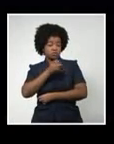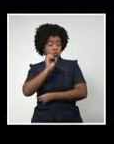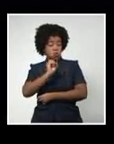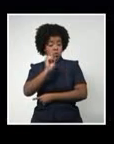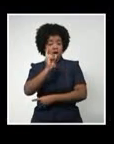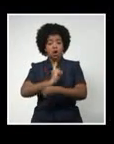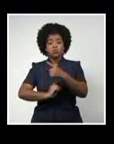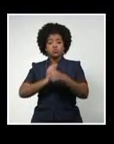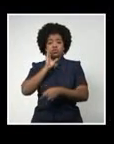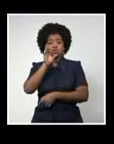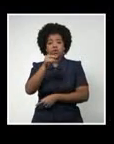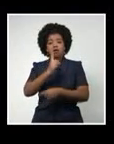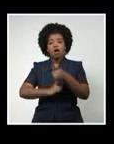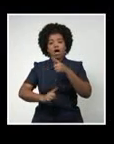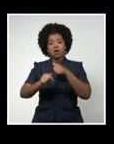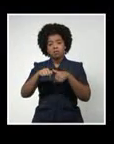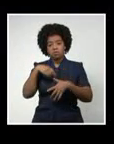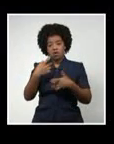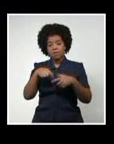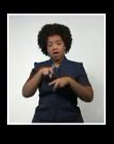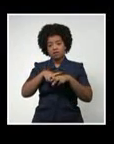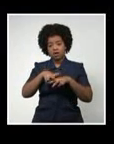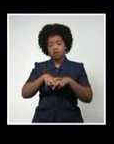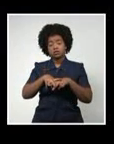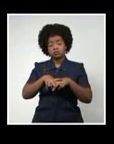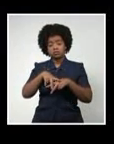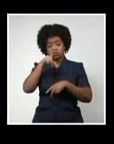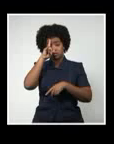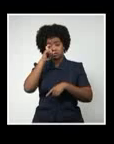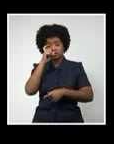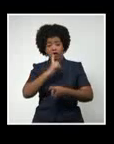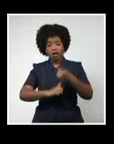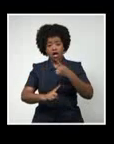dijeron que algo sucedió en La Habana. Y sí, algo sucedió en La Habana, una gran